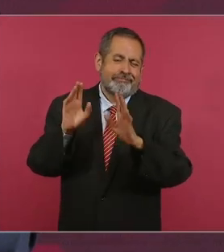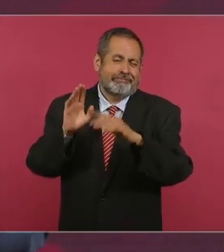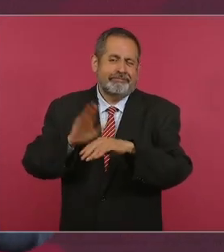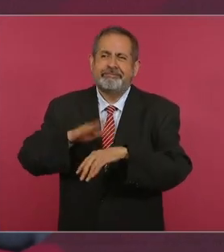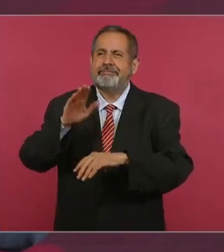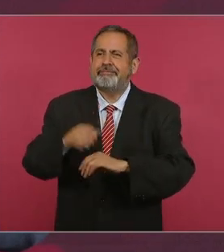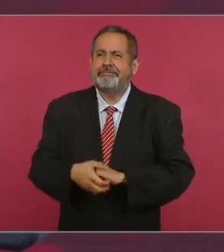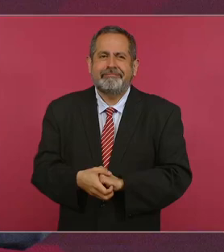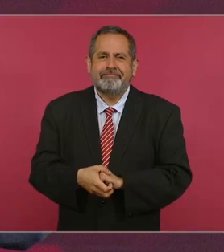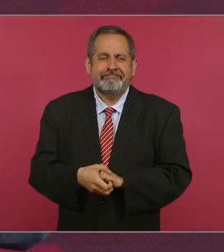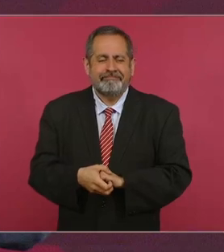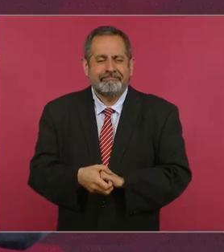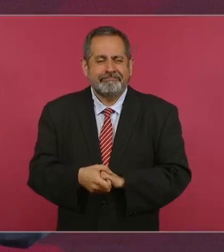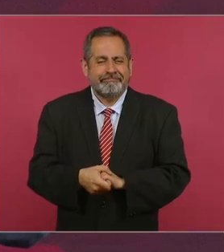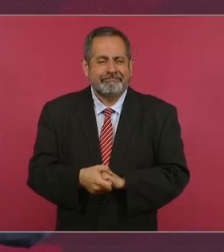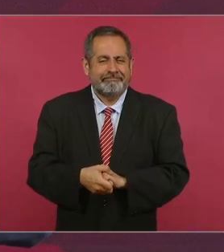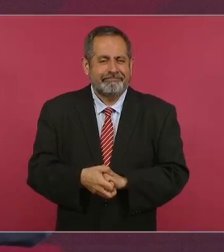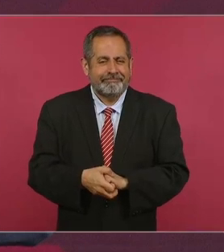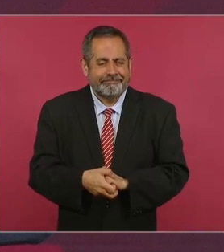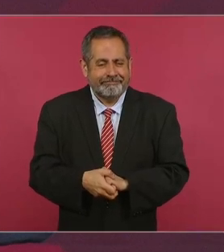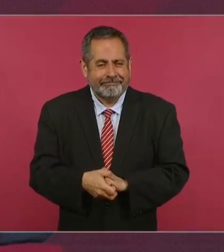más